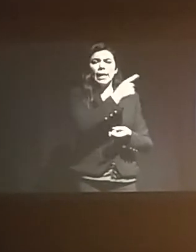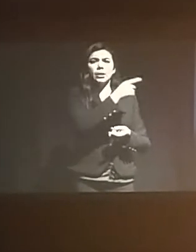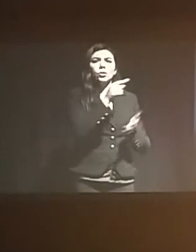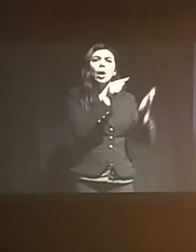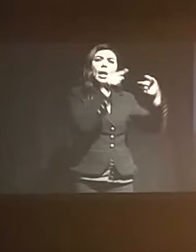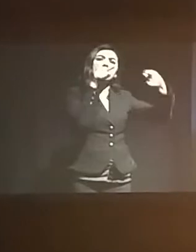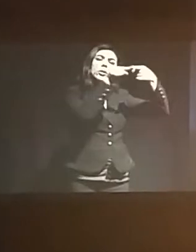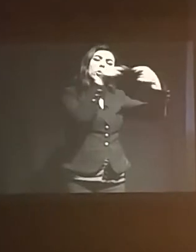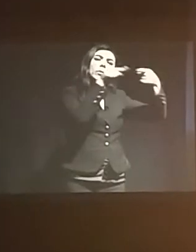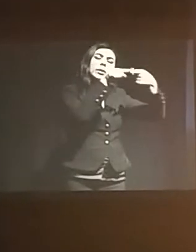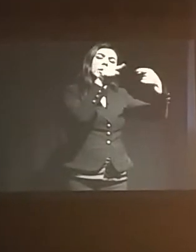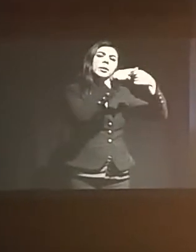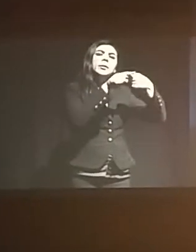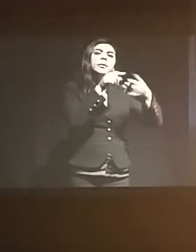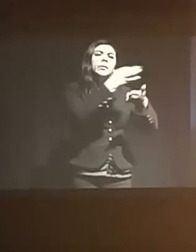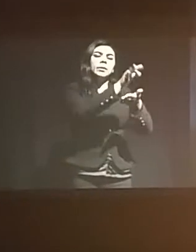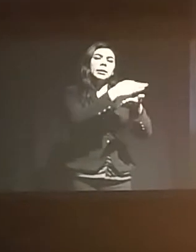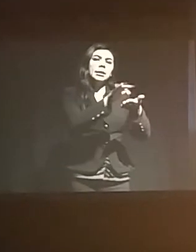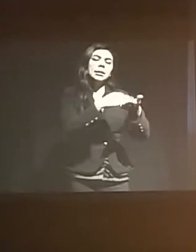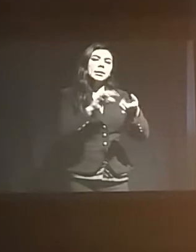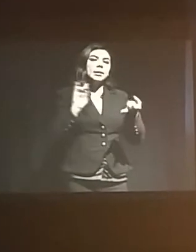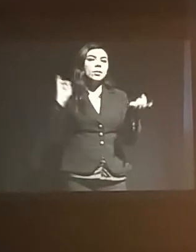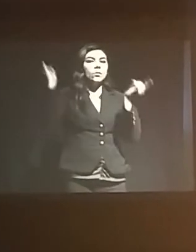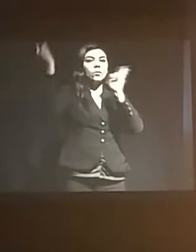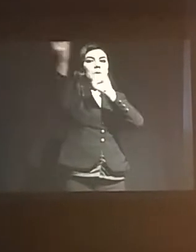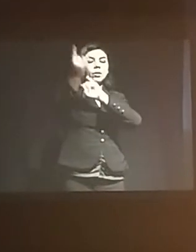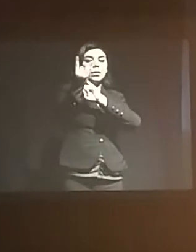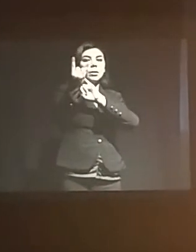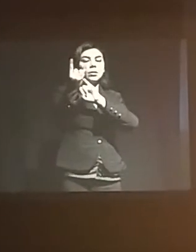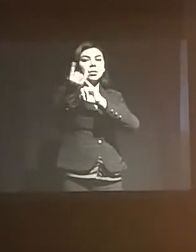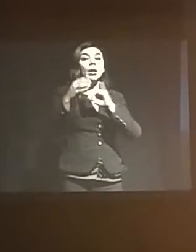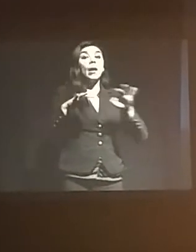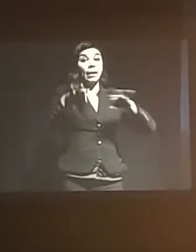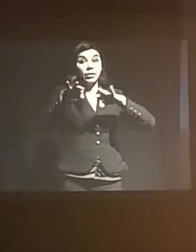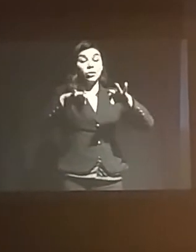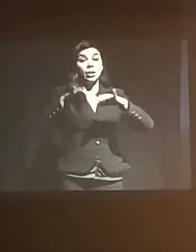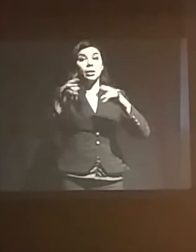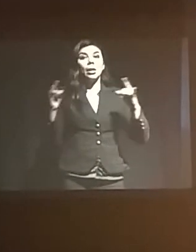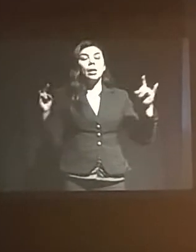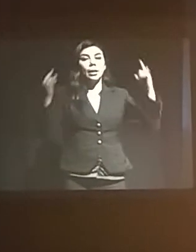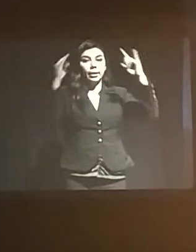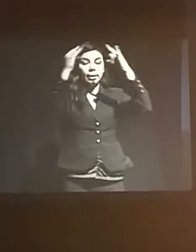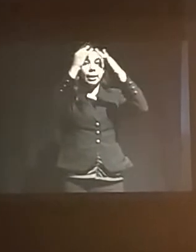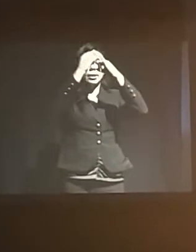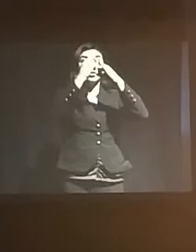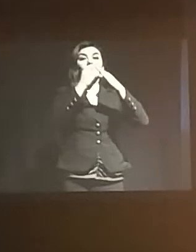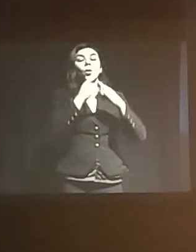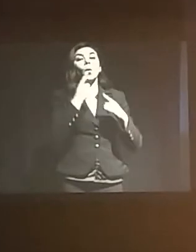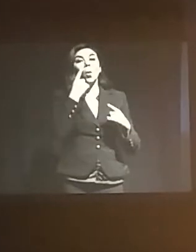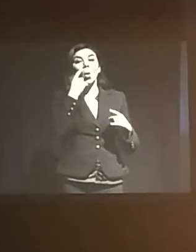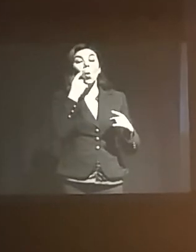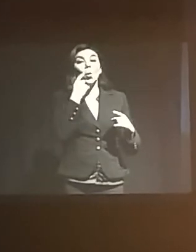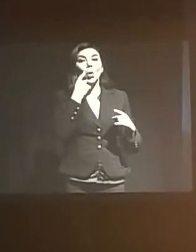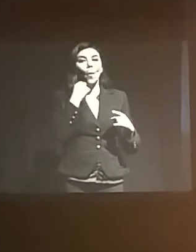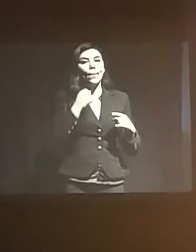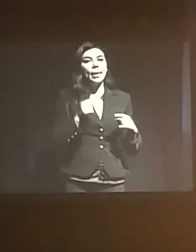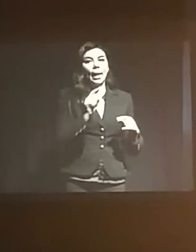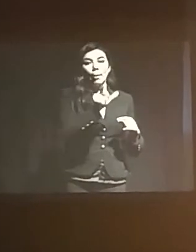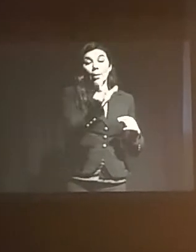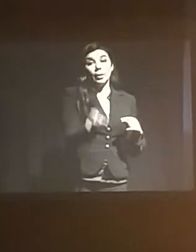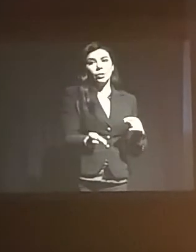genera accesibilidad. Vino el arquitecto Rovira, que ha sido un referente, y estaba